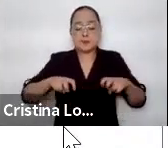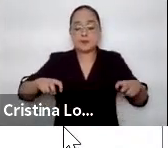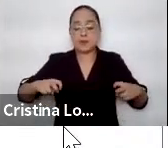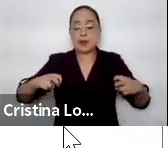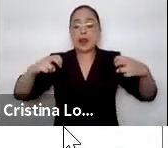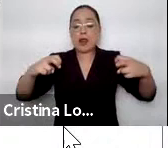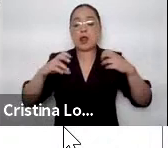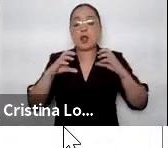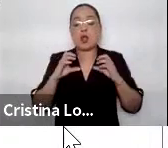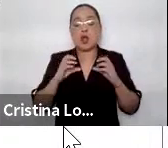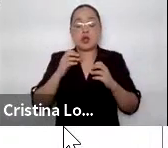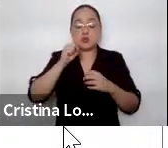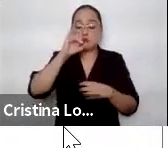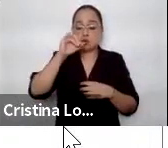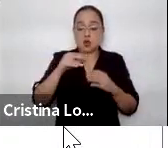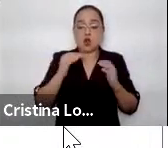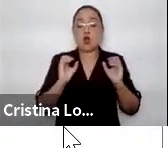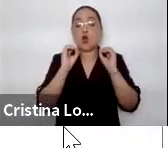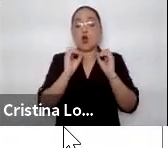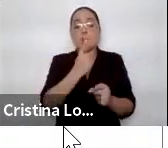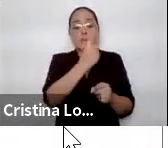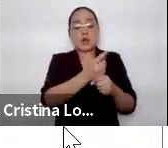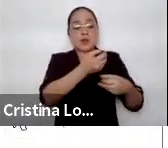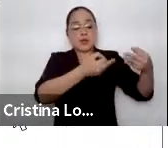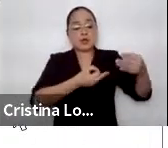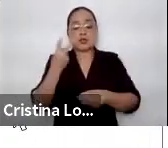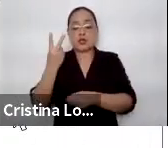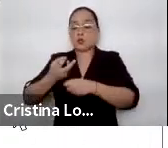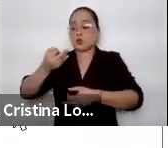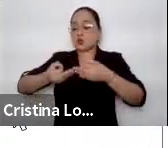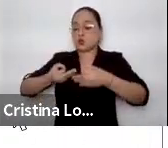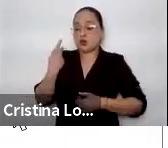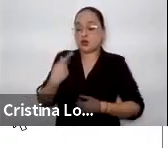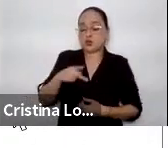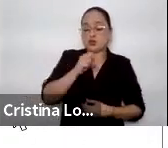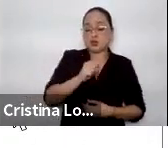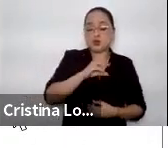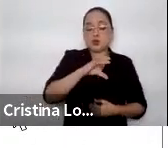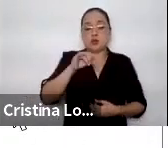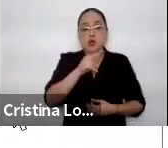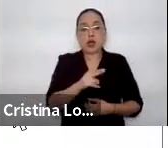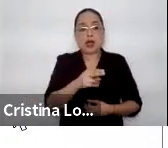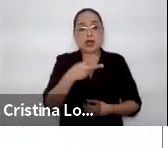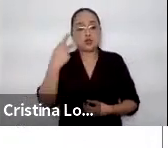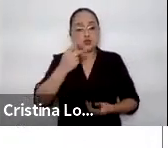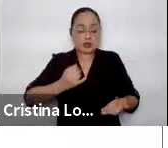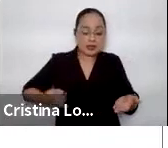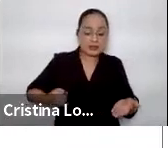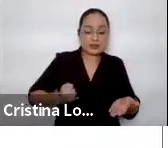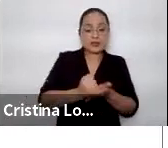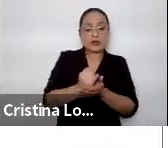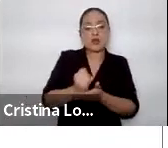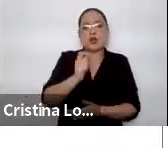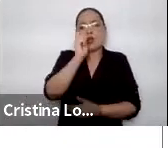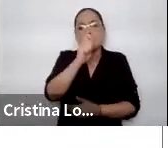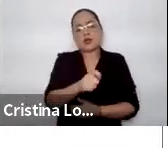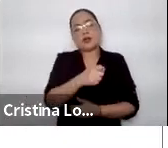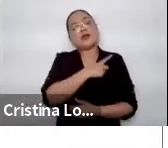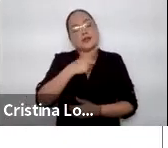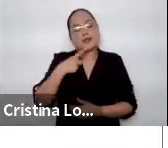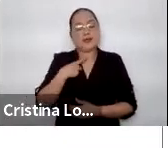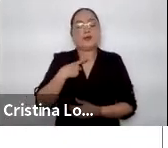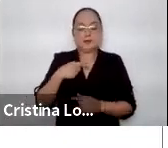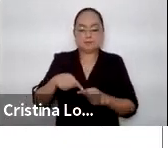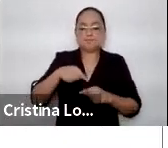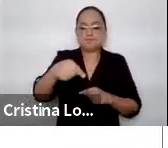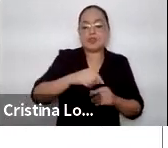por las salas de la Suprema Corte de Justicia de la Nación serán obligatorias